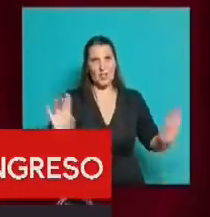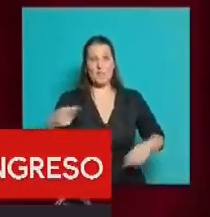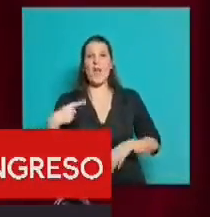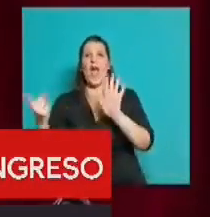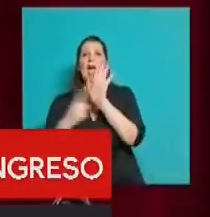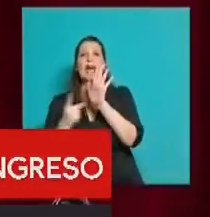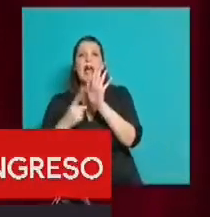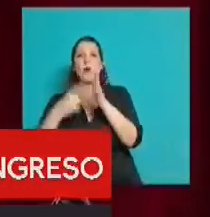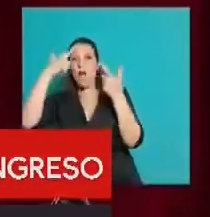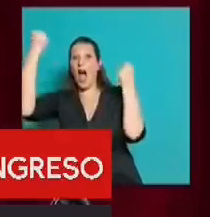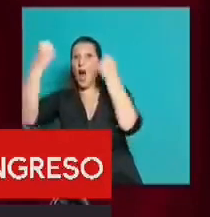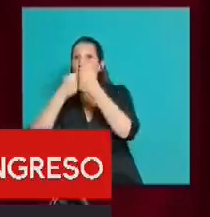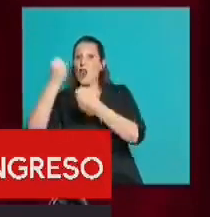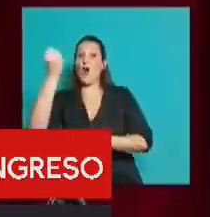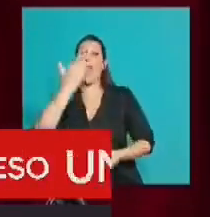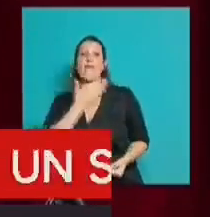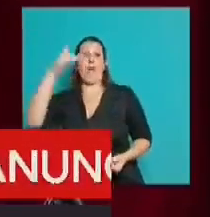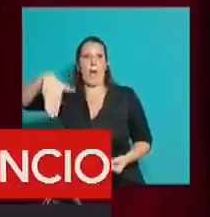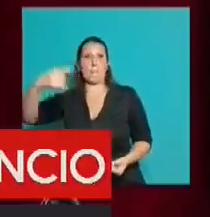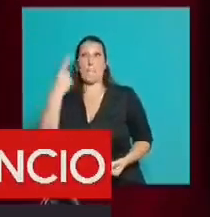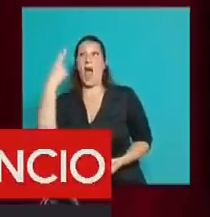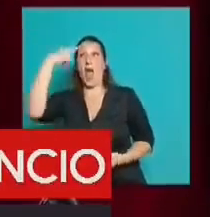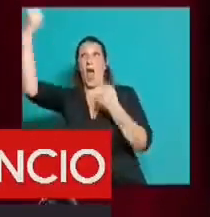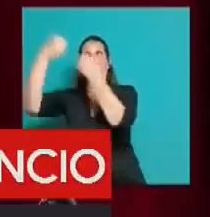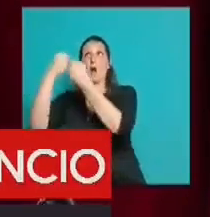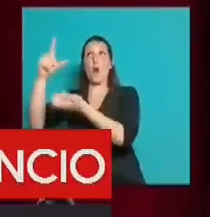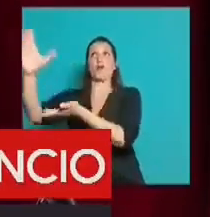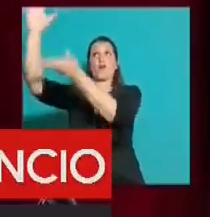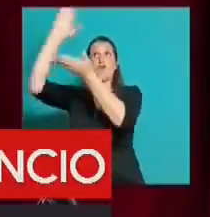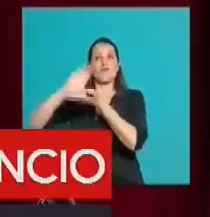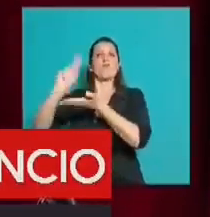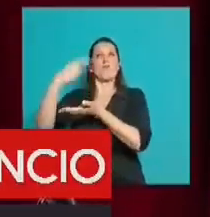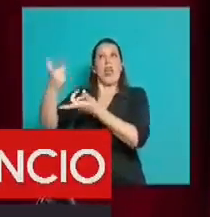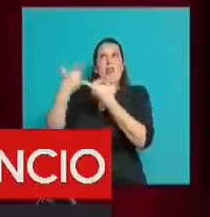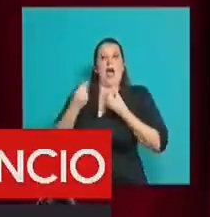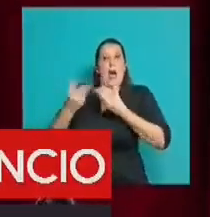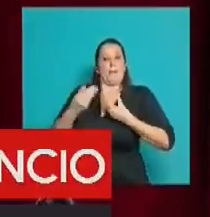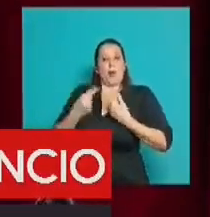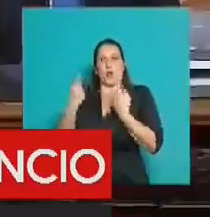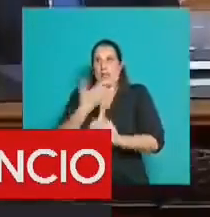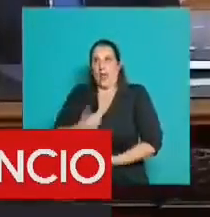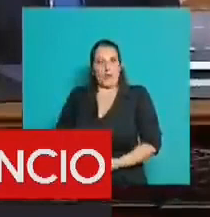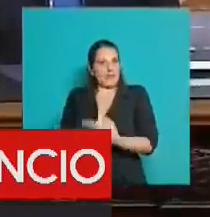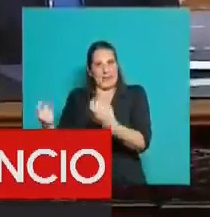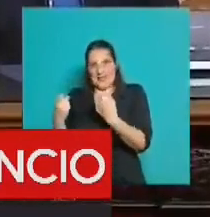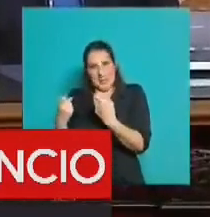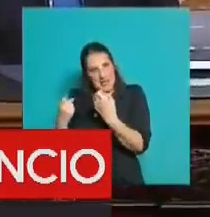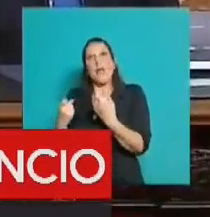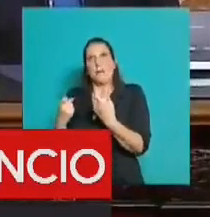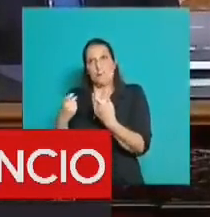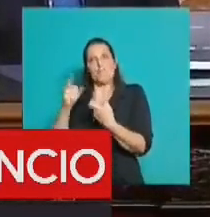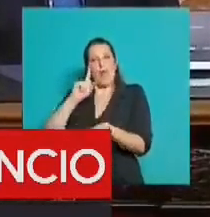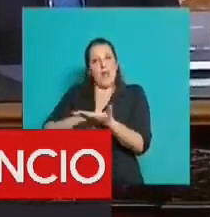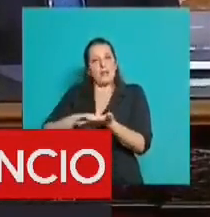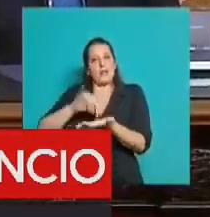acuerdo con el Fondo Monetario Internacional, que nos permite reforzar el apoyo del Estado cuando es necesario, hemos decidido